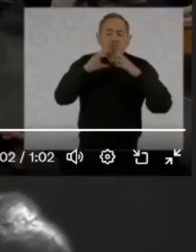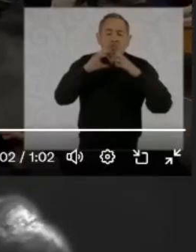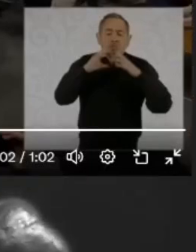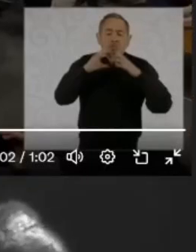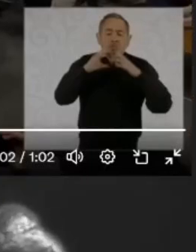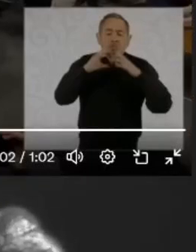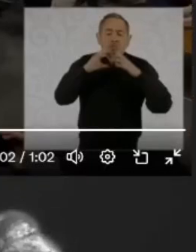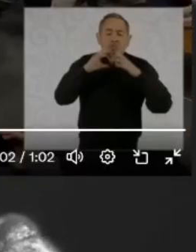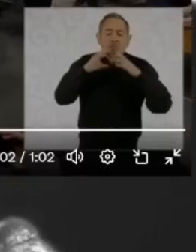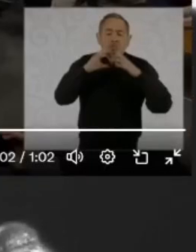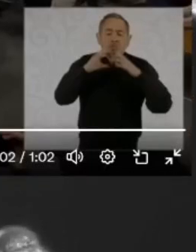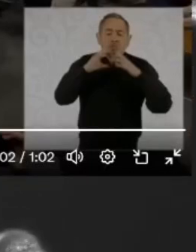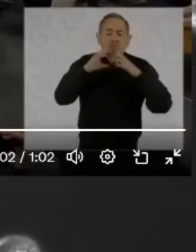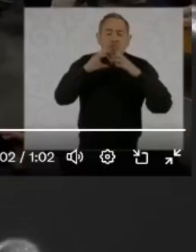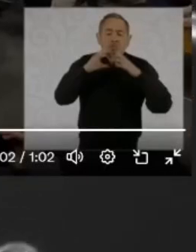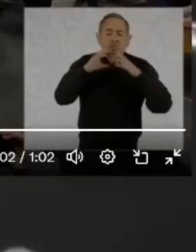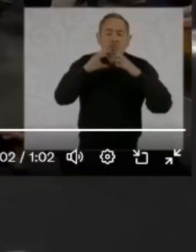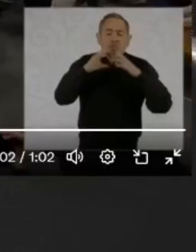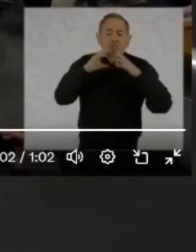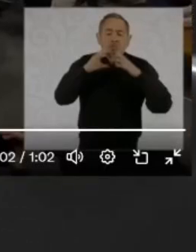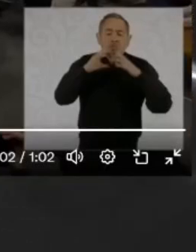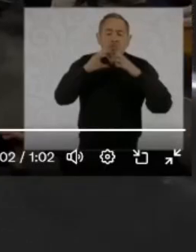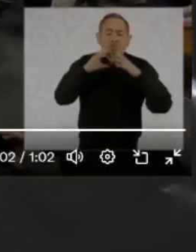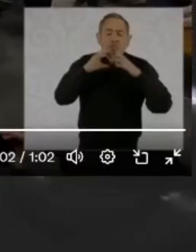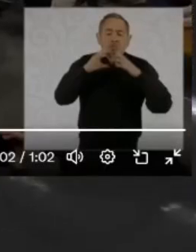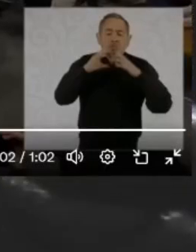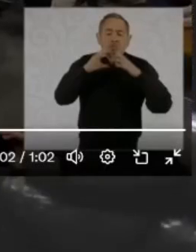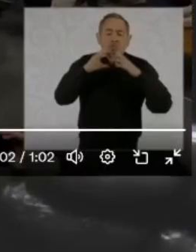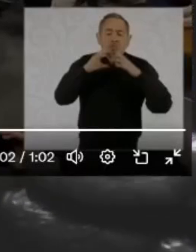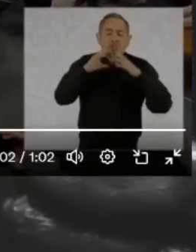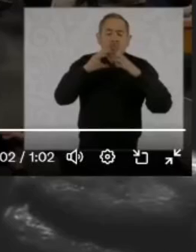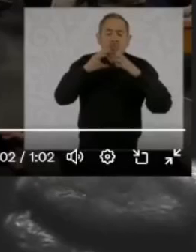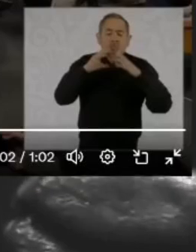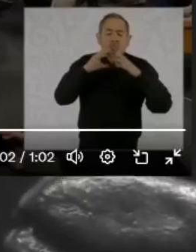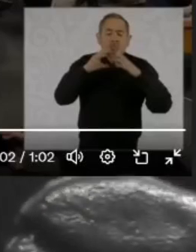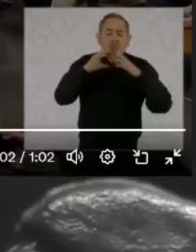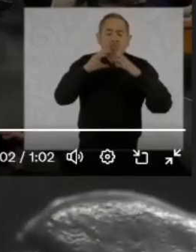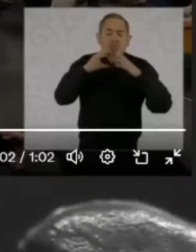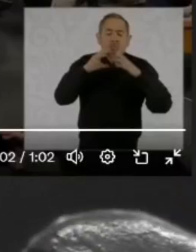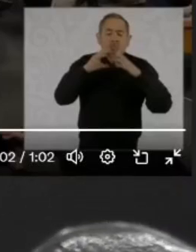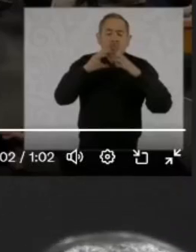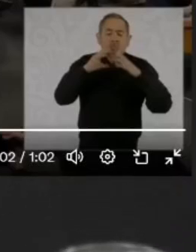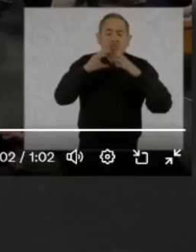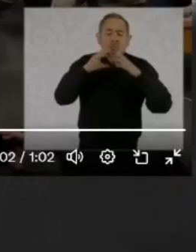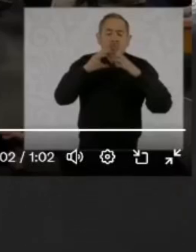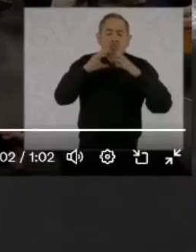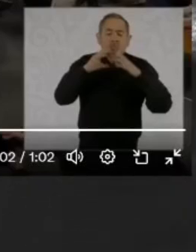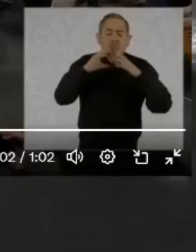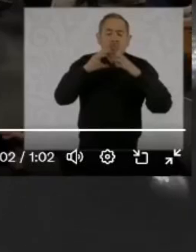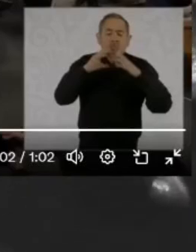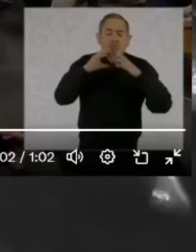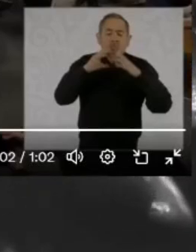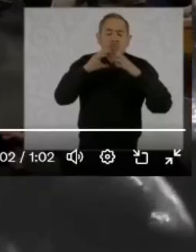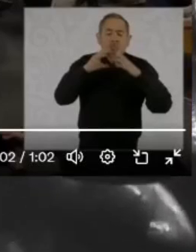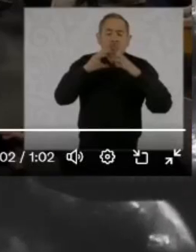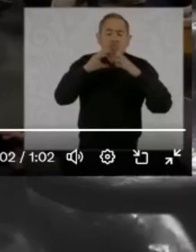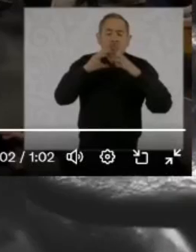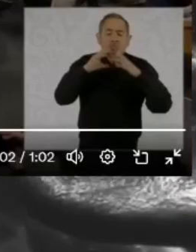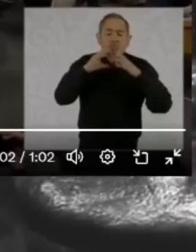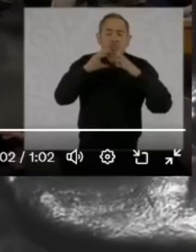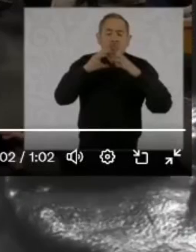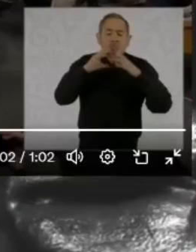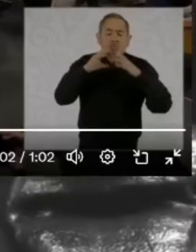Si él tiene mucha lana por su familia, es su problema. No nos podemos meter en